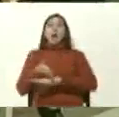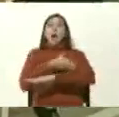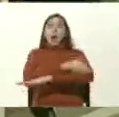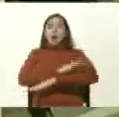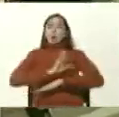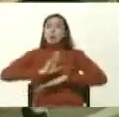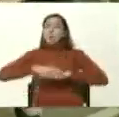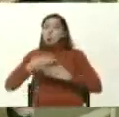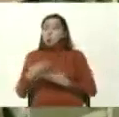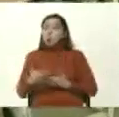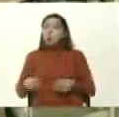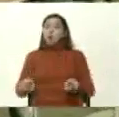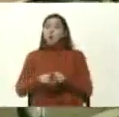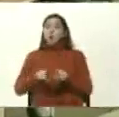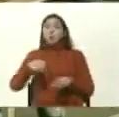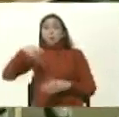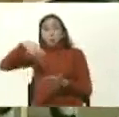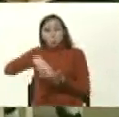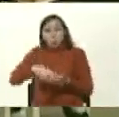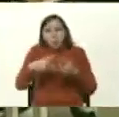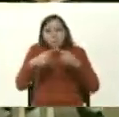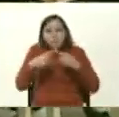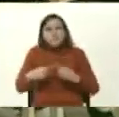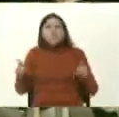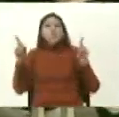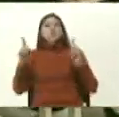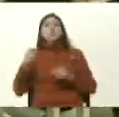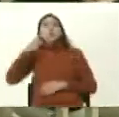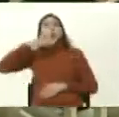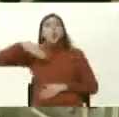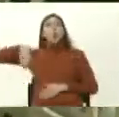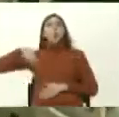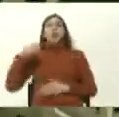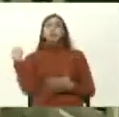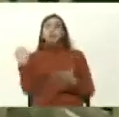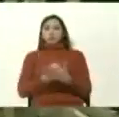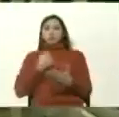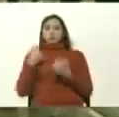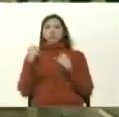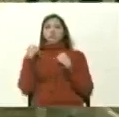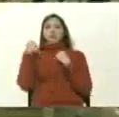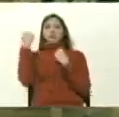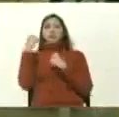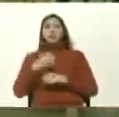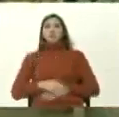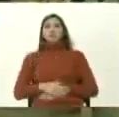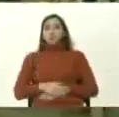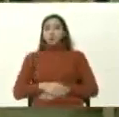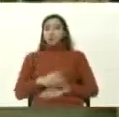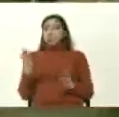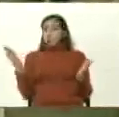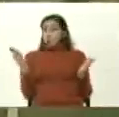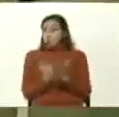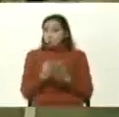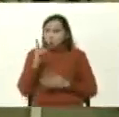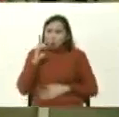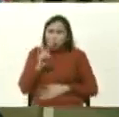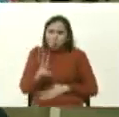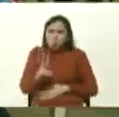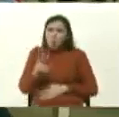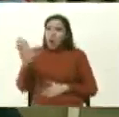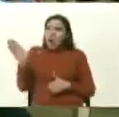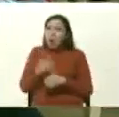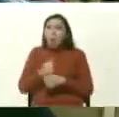pretendían ponernos de rodillas, pero no contaban ellos que hay un pueblo que está decidido a vencer. Y cuando llegamos a una escuela, como hemos llegado a esta, encontramos